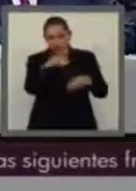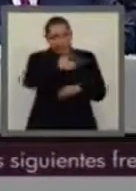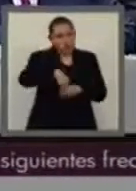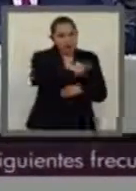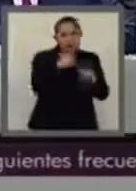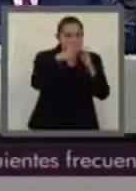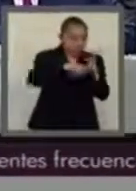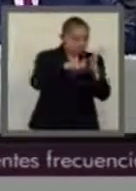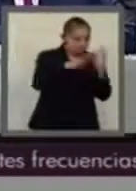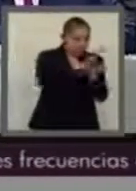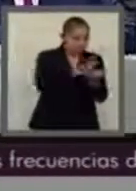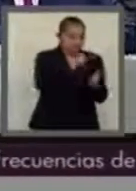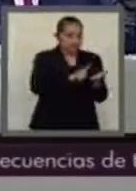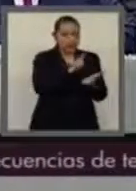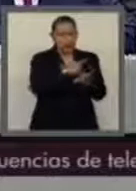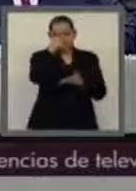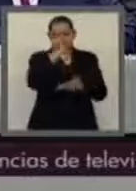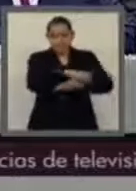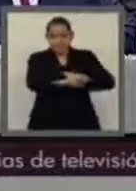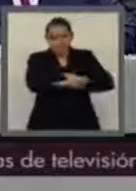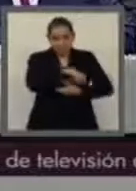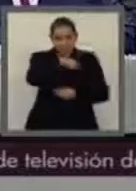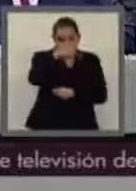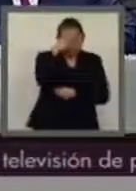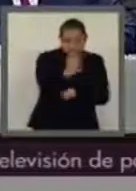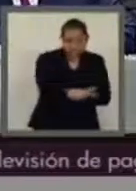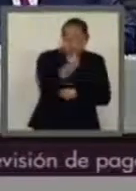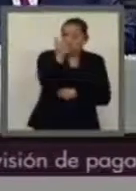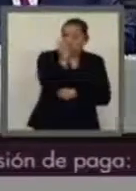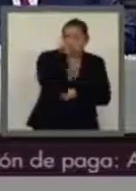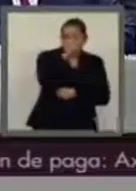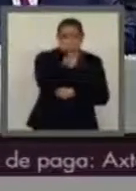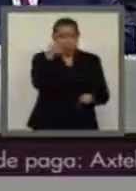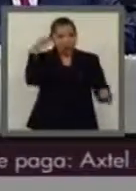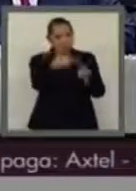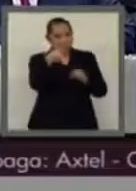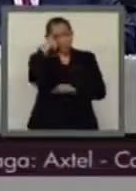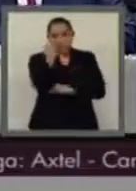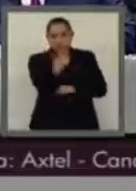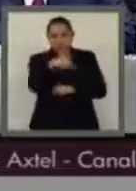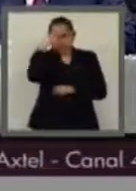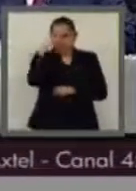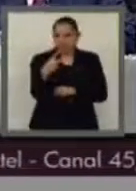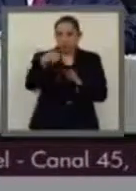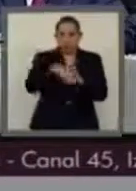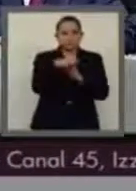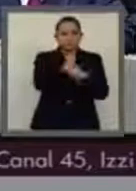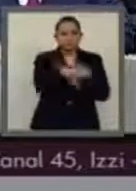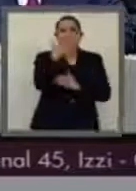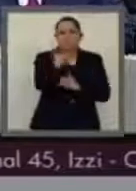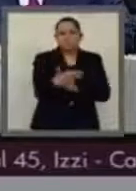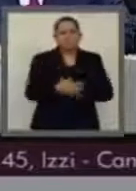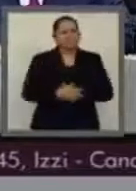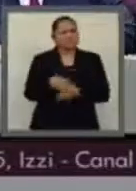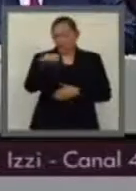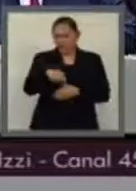las zonas económicas especiales, deben ayudar a la reconstrucción de la economía familiar en las entidades